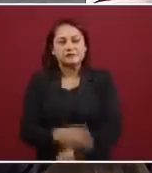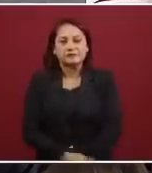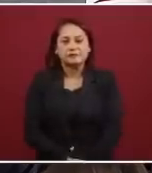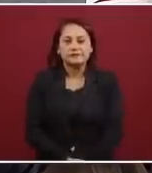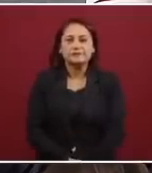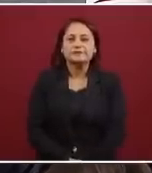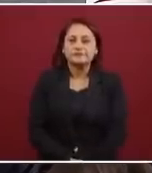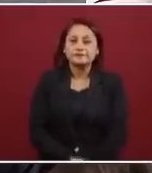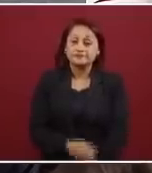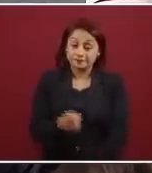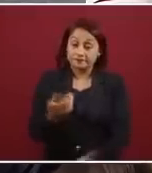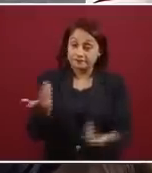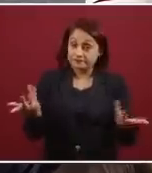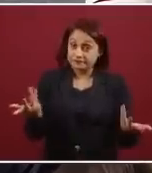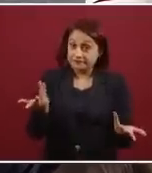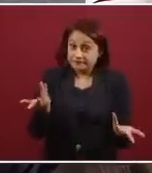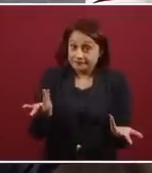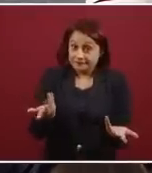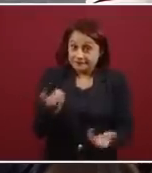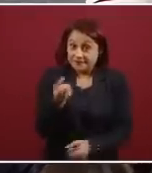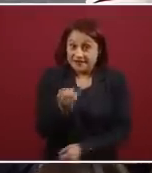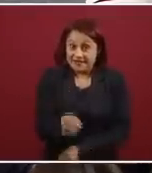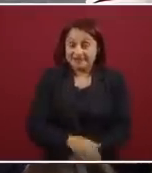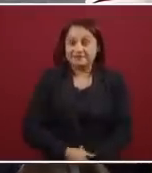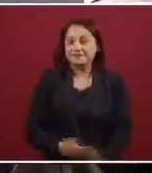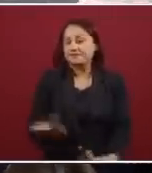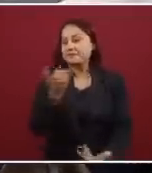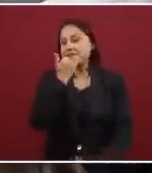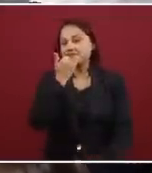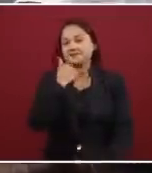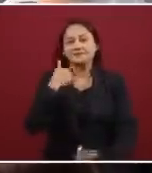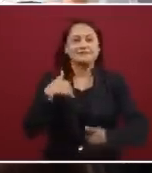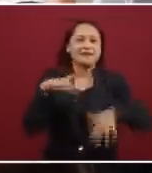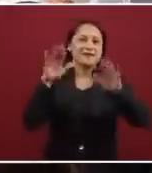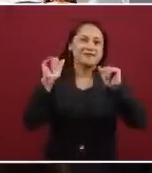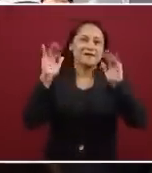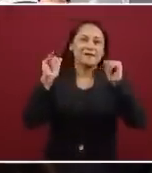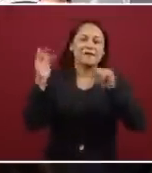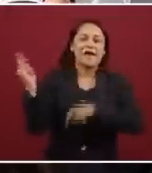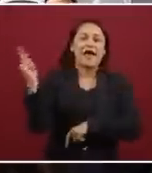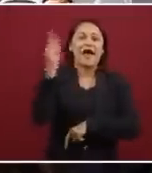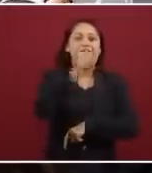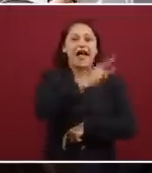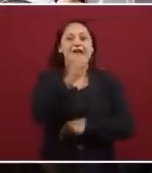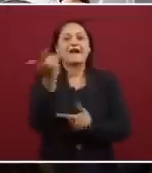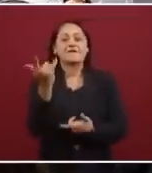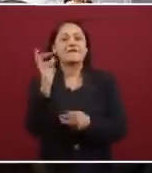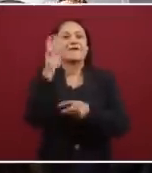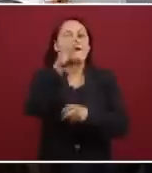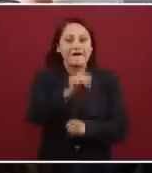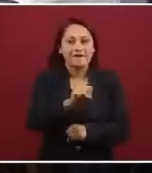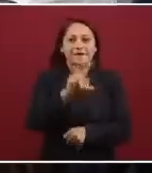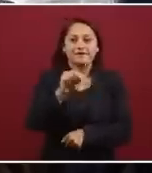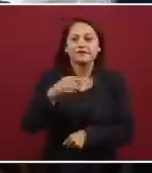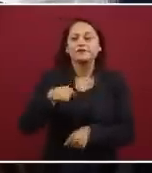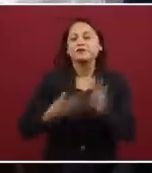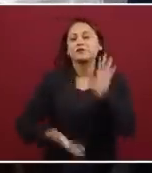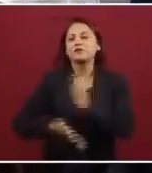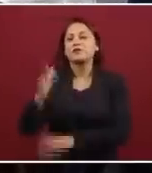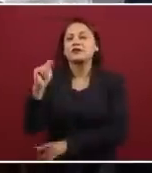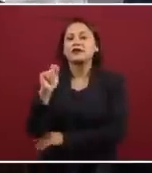Fíjense cómo salió. Bueno, ya me voy porque si no me deja el avión. Voy a Tapachula.